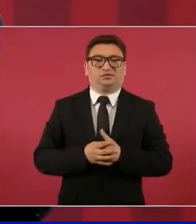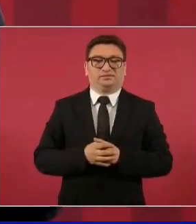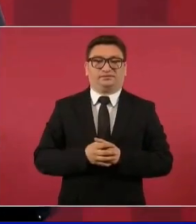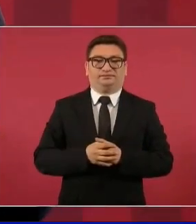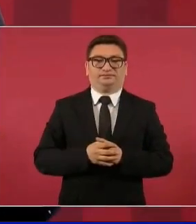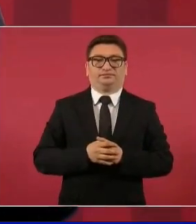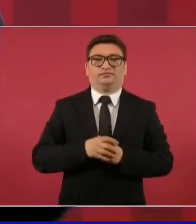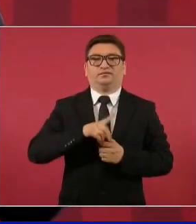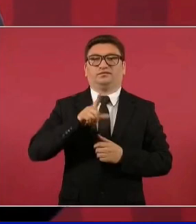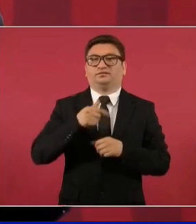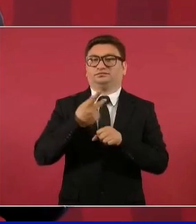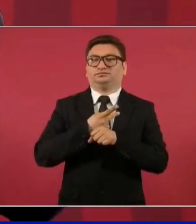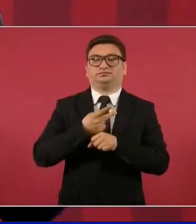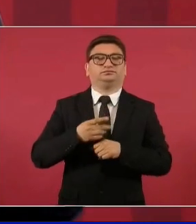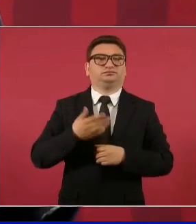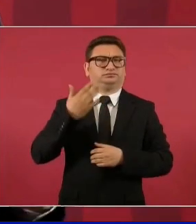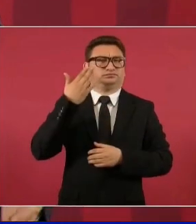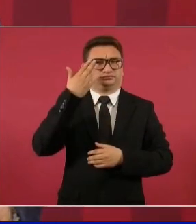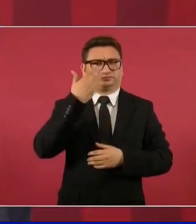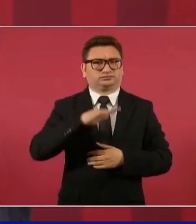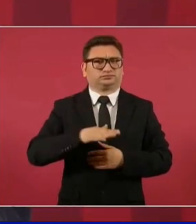¿saben qué nos